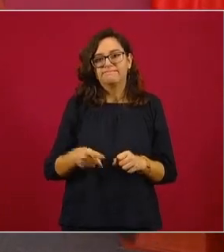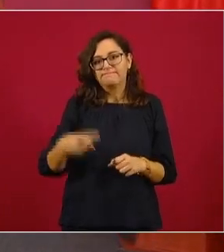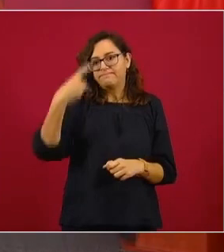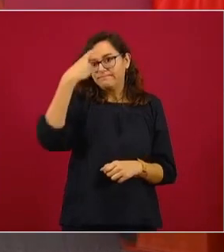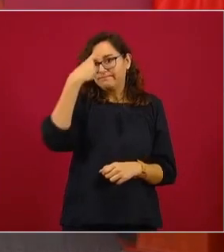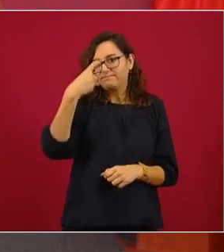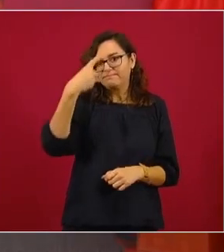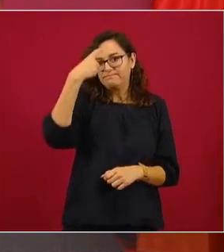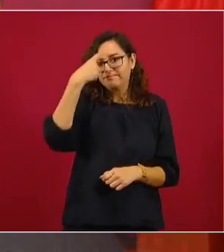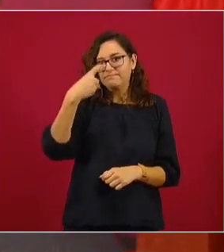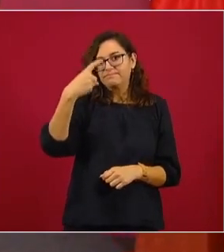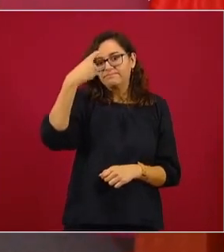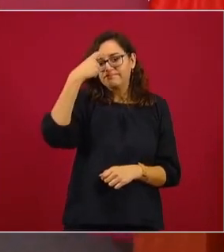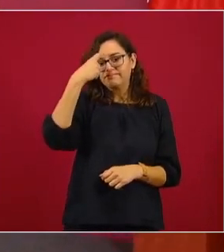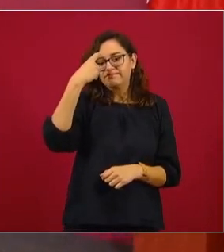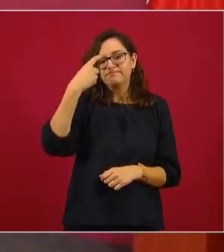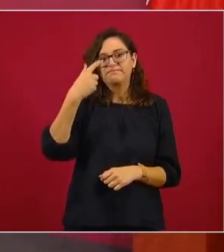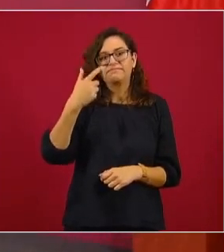muy